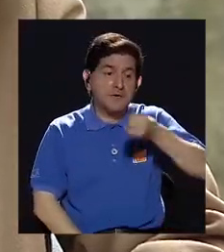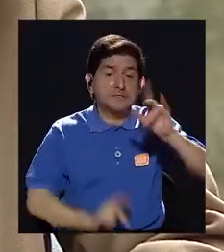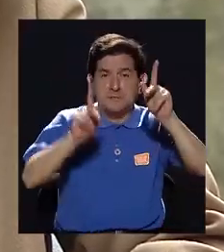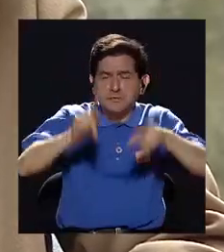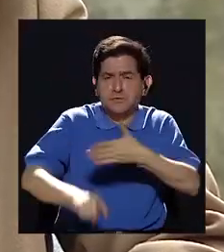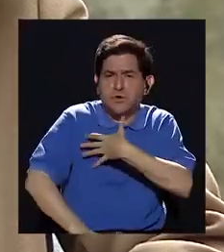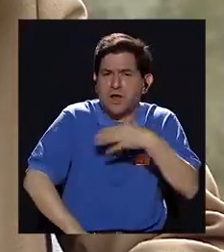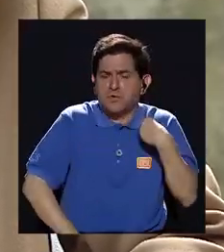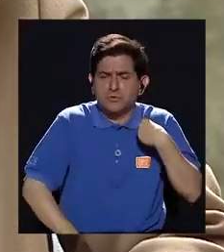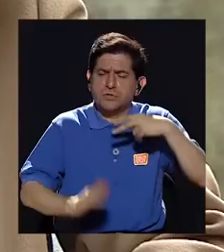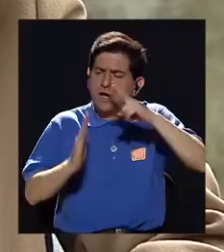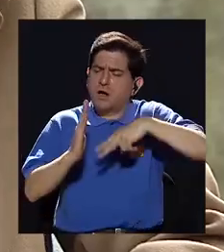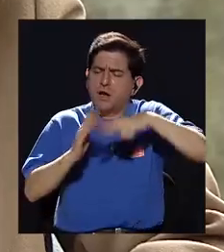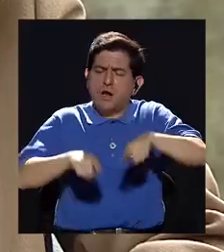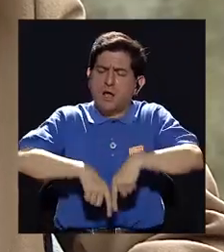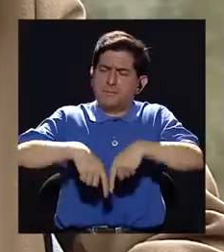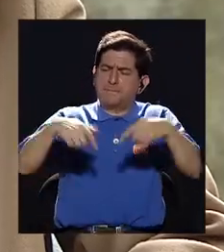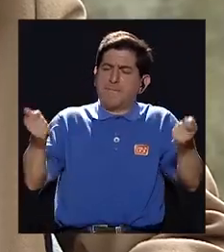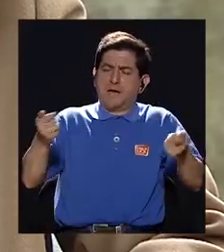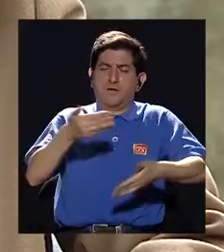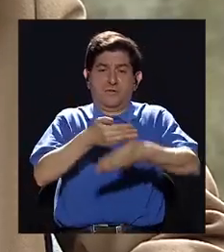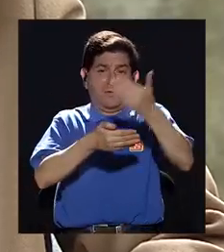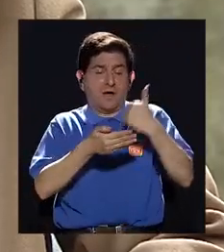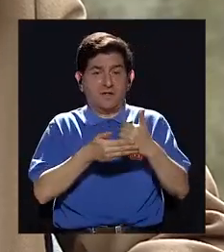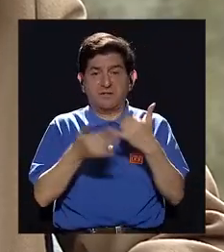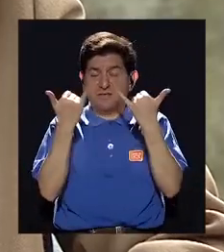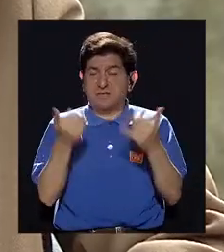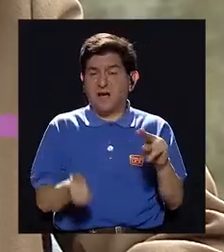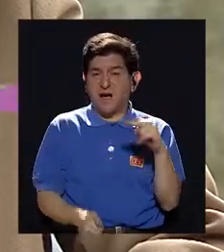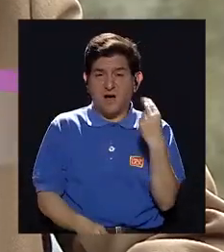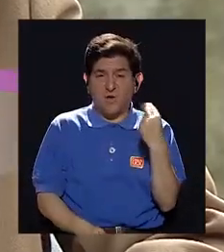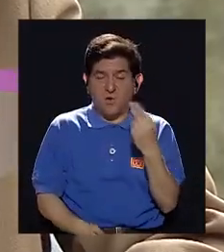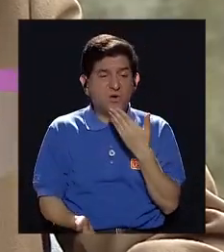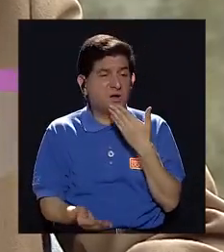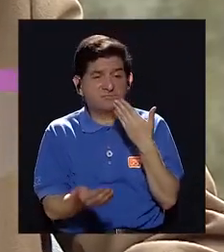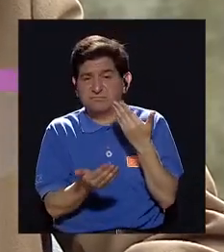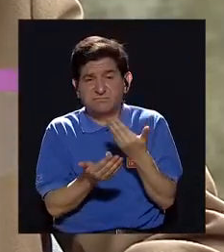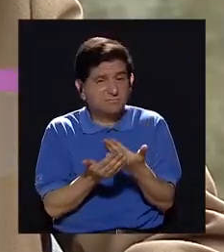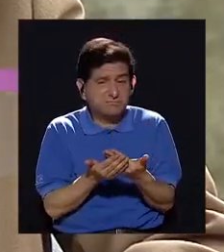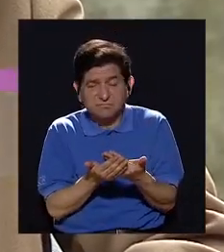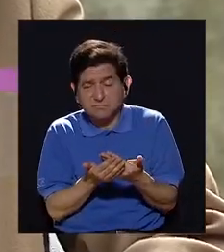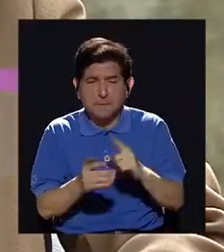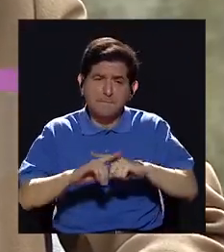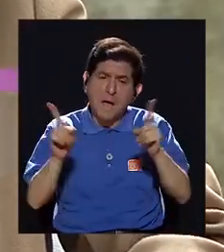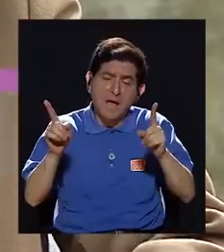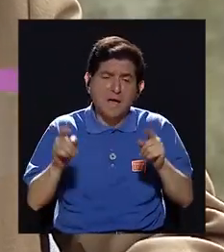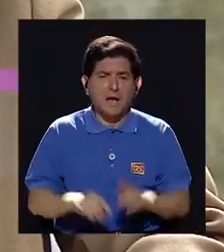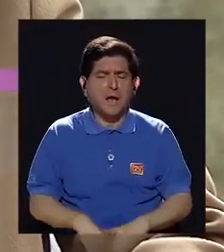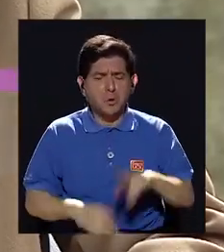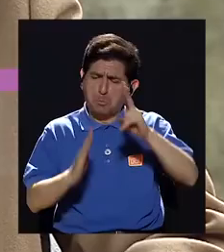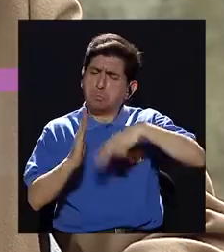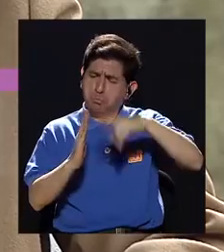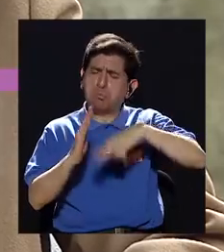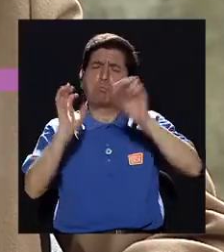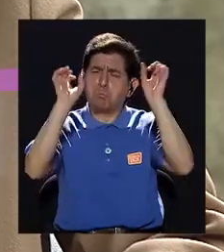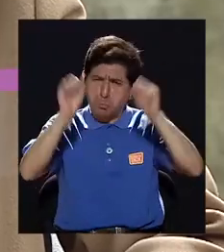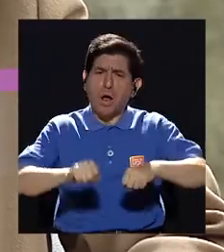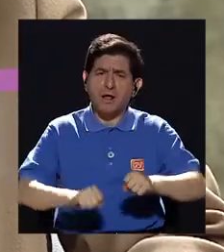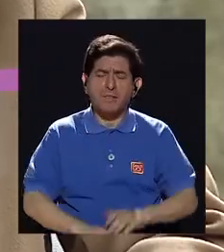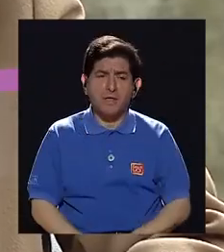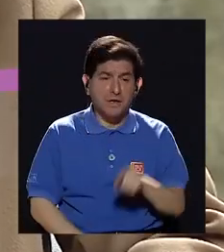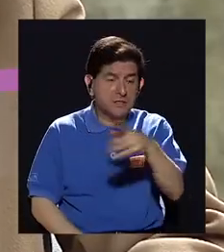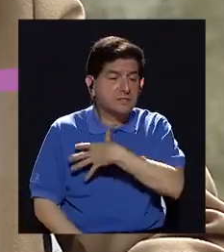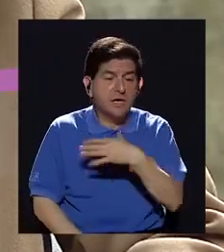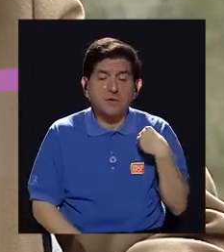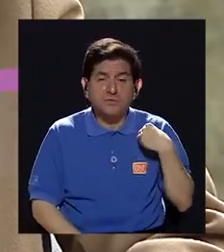Si la persona le gustaba leer los periódicos, aunque ahora las noticias no son muy agradables, pero bueno, pues que lea el periódico. Que